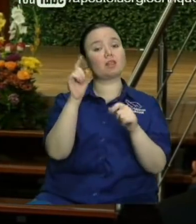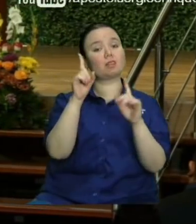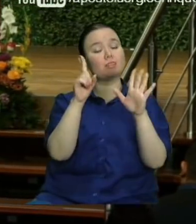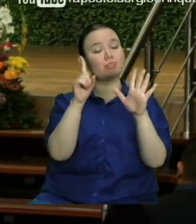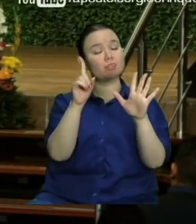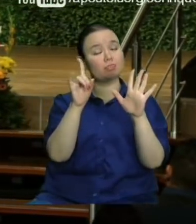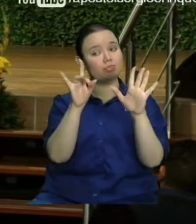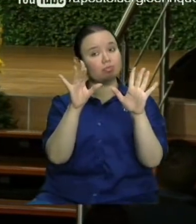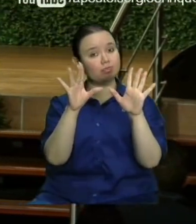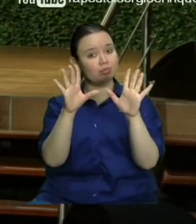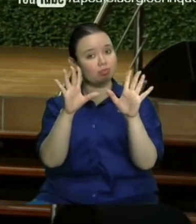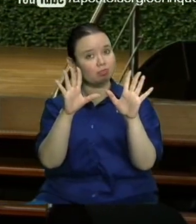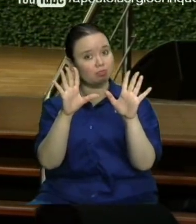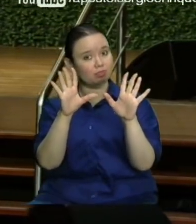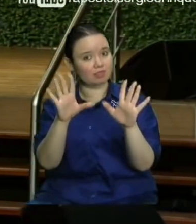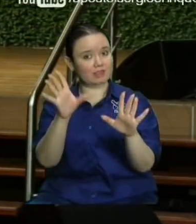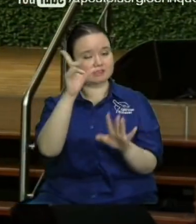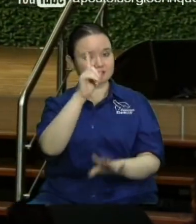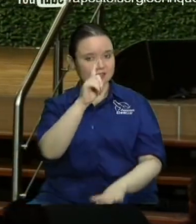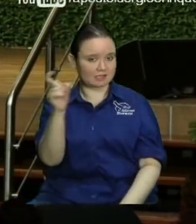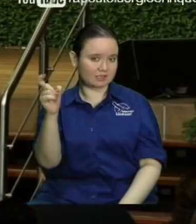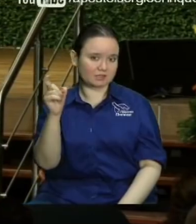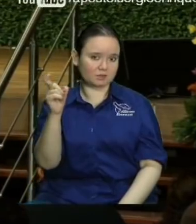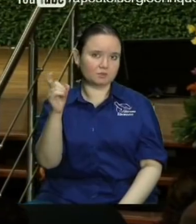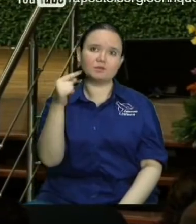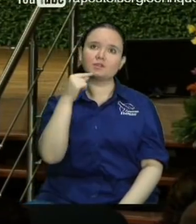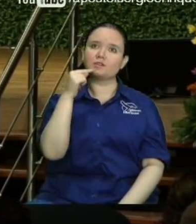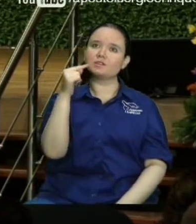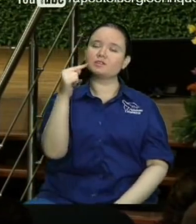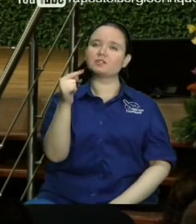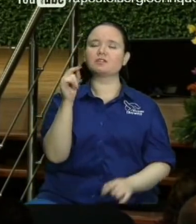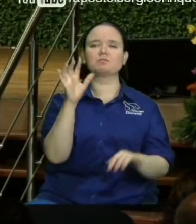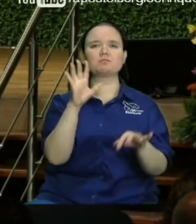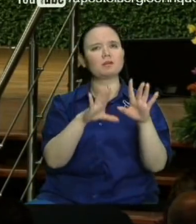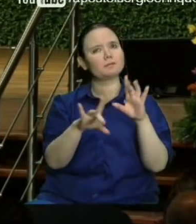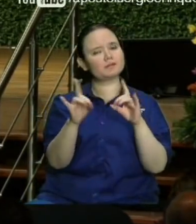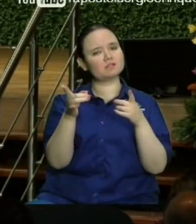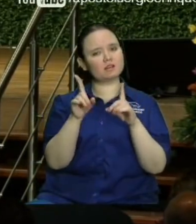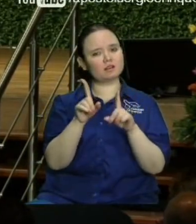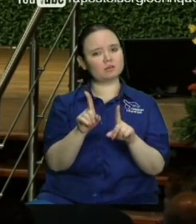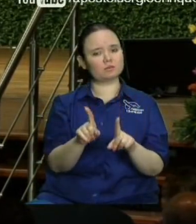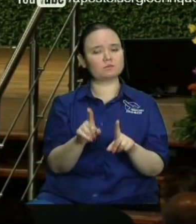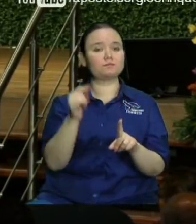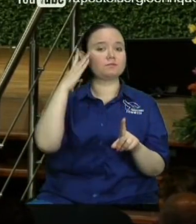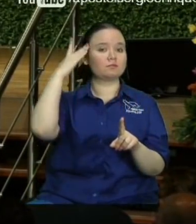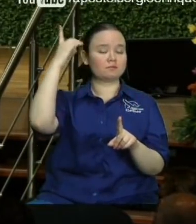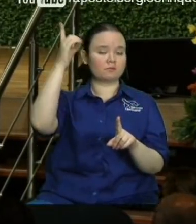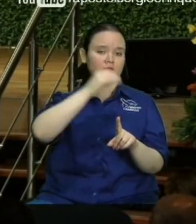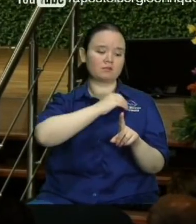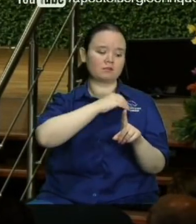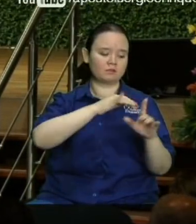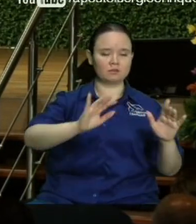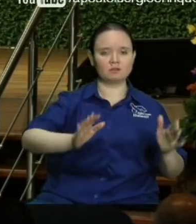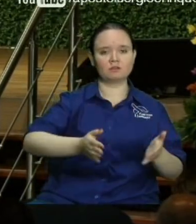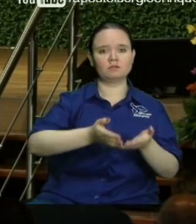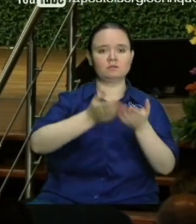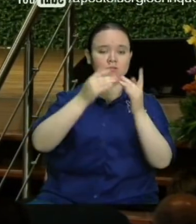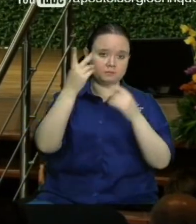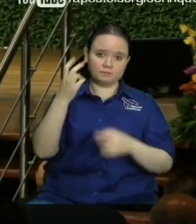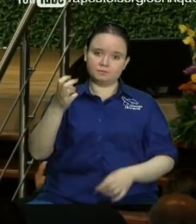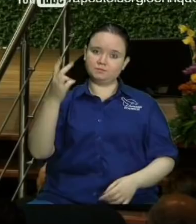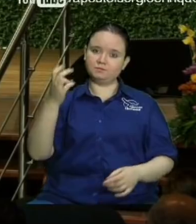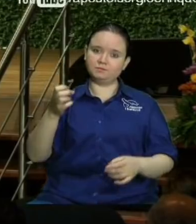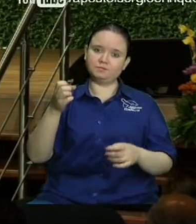había dicho el Señor, ¿verdad? Que algo pasaba en la décima generación, y Dios quiere meter otra vez a la gente al paraíso, pero